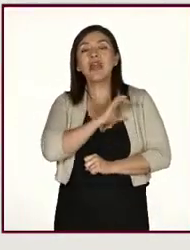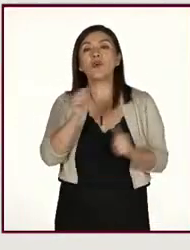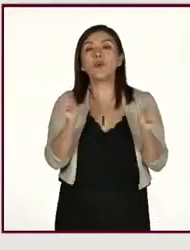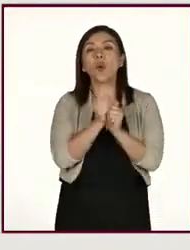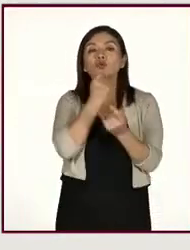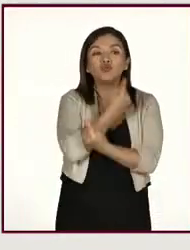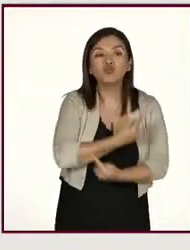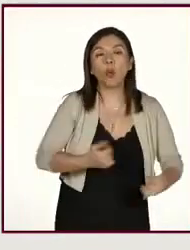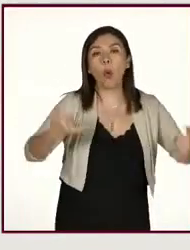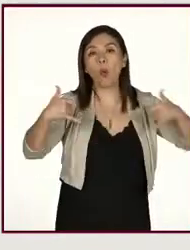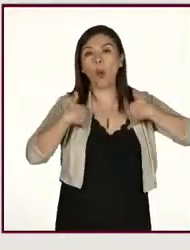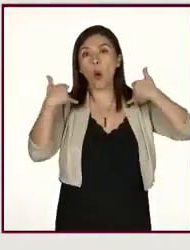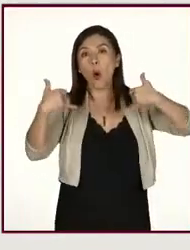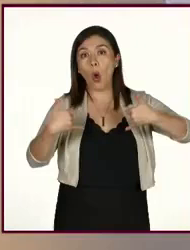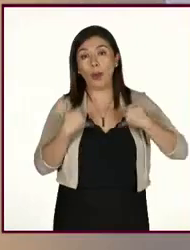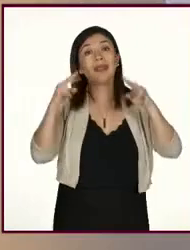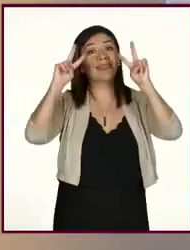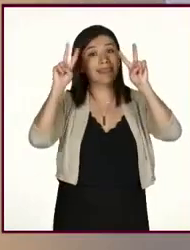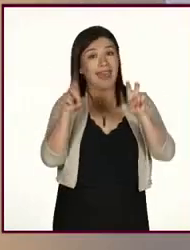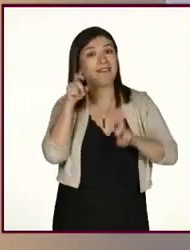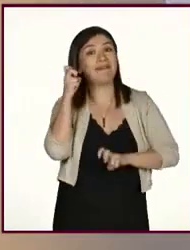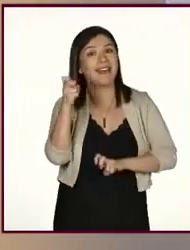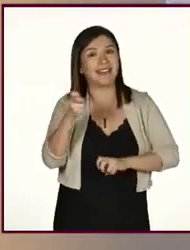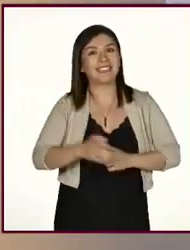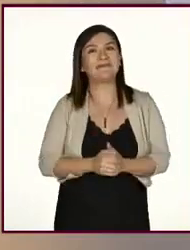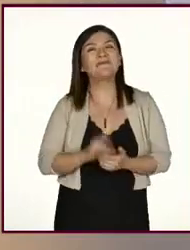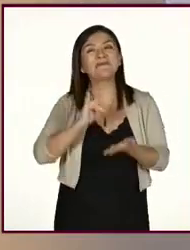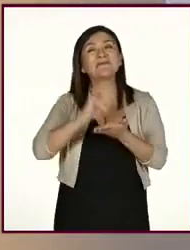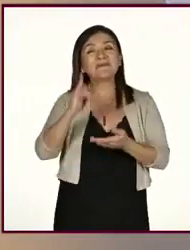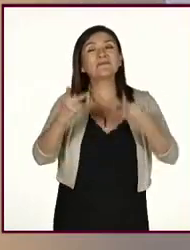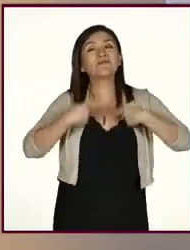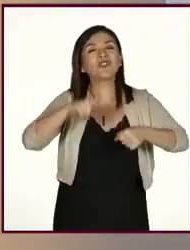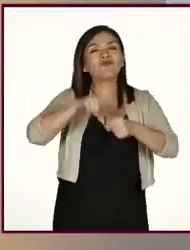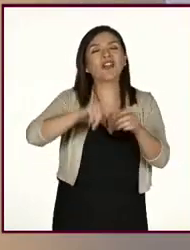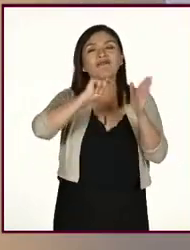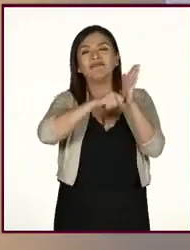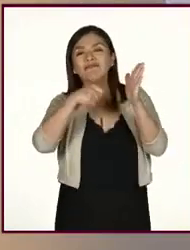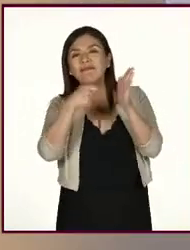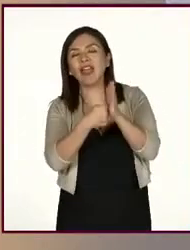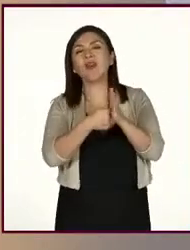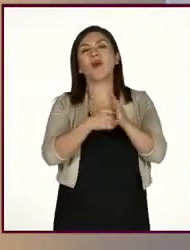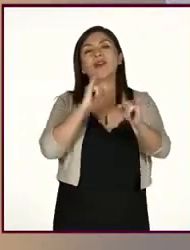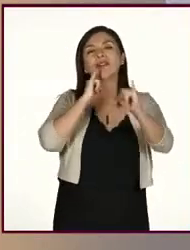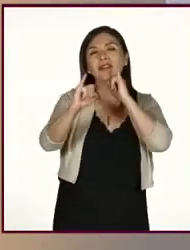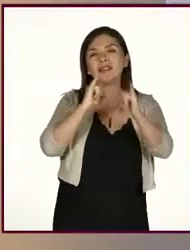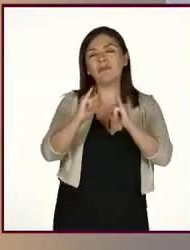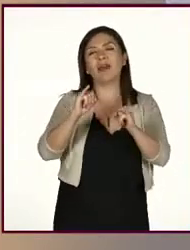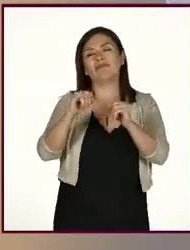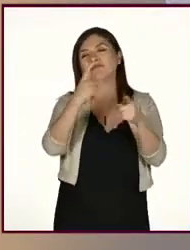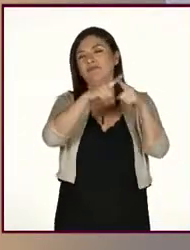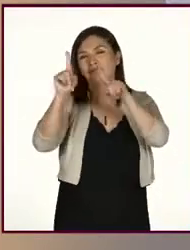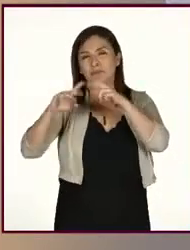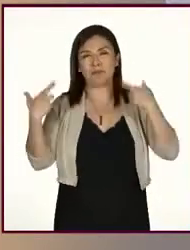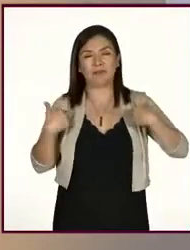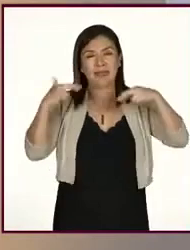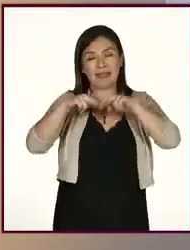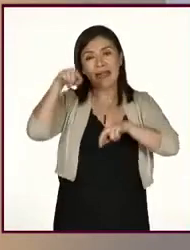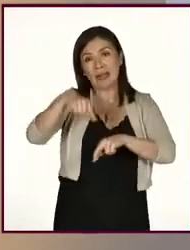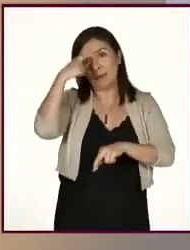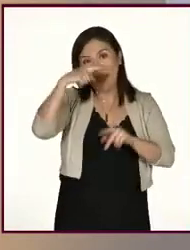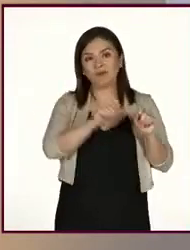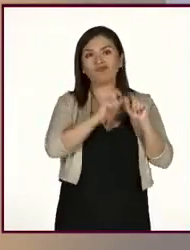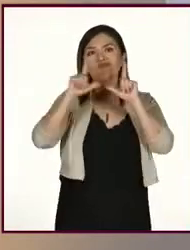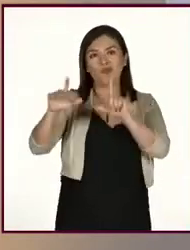infancia y la adolescencia. Ese será el tema. Gracias al personal técnico académico y a los traductores de la lengua de señas mexicana